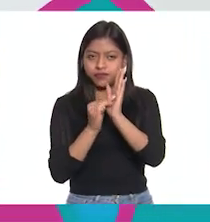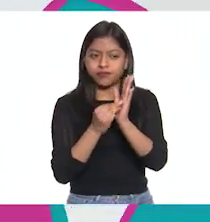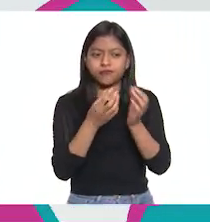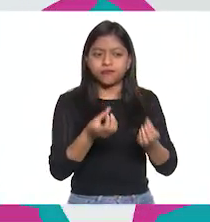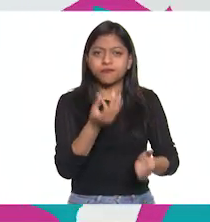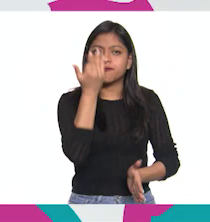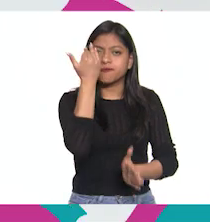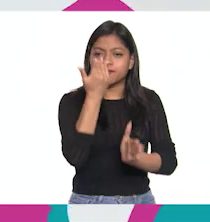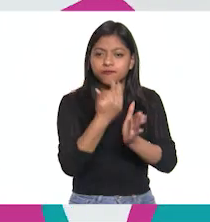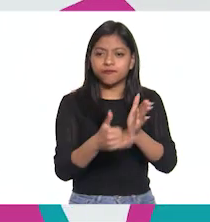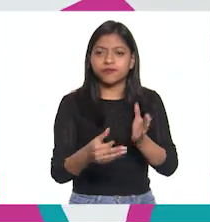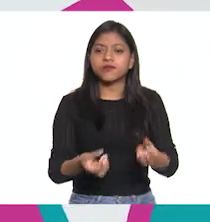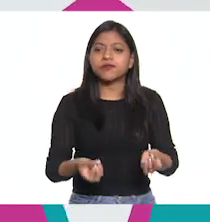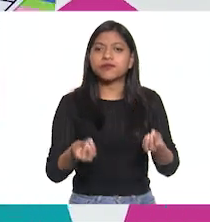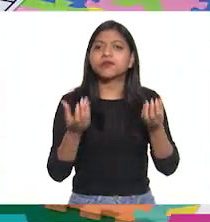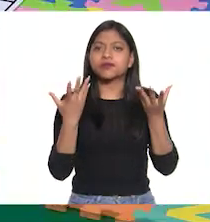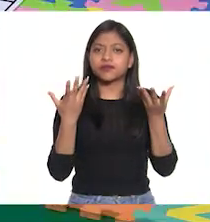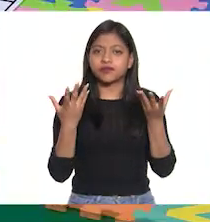aquí.